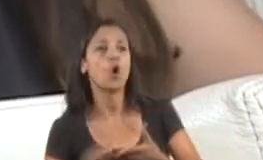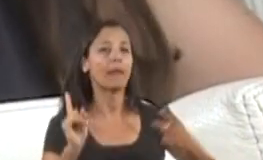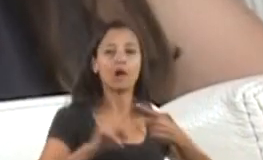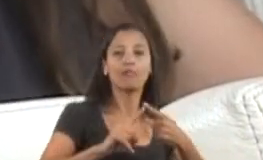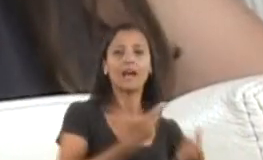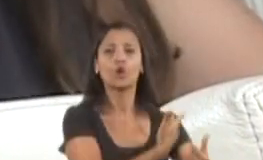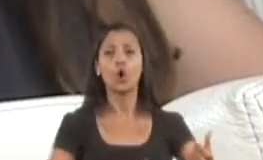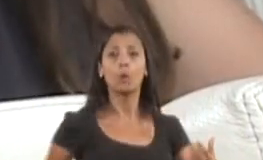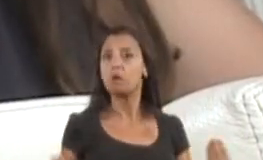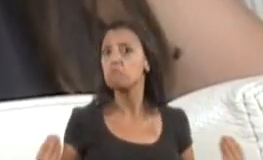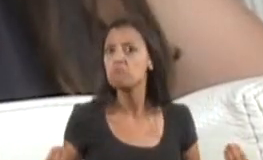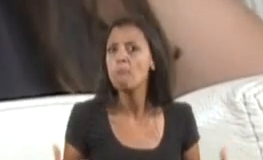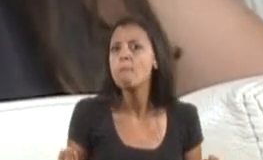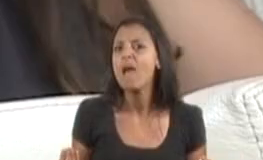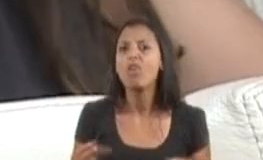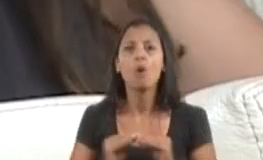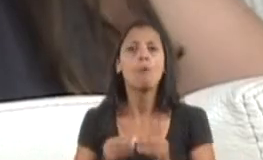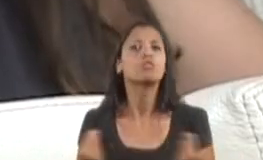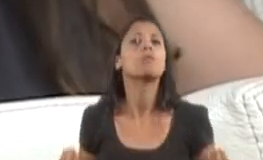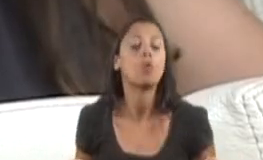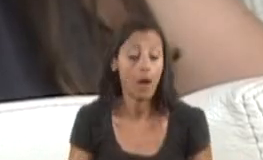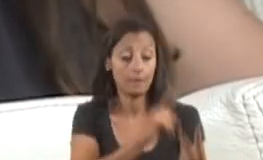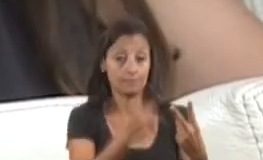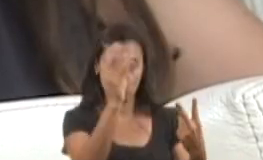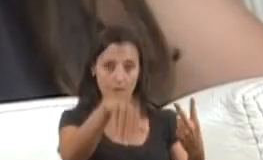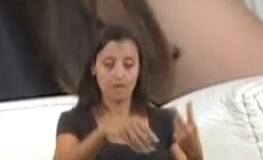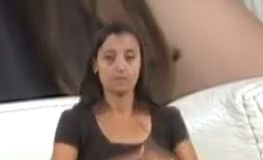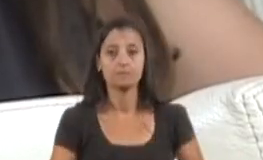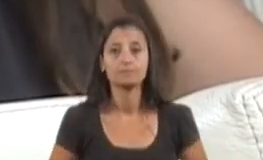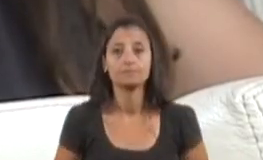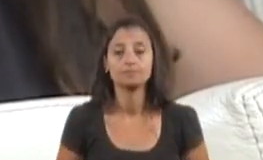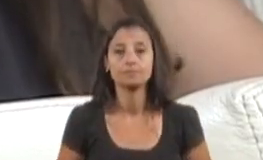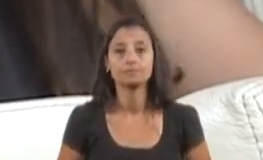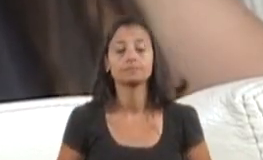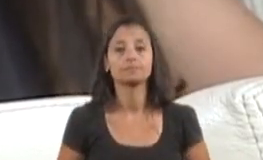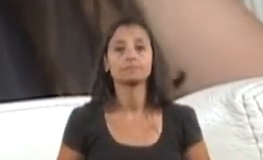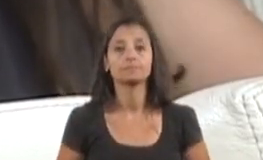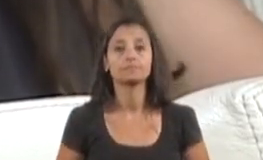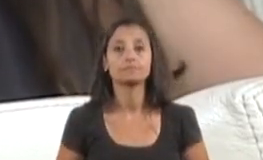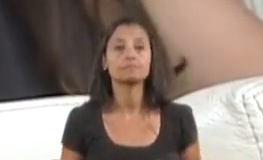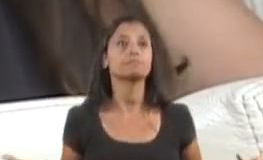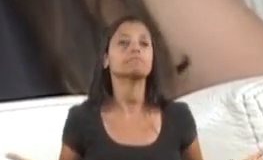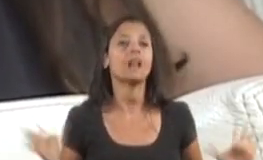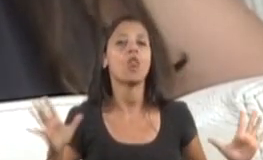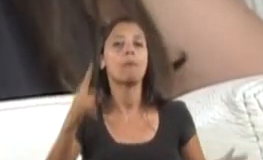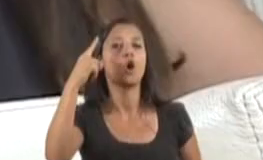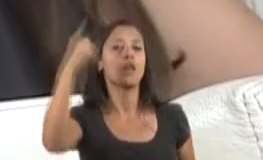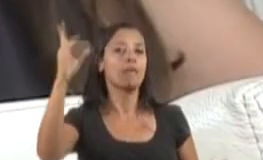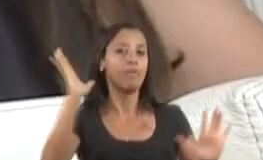nacional? Y una pregunta más, si se quiere, de